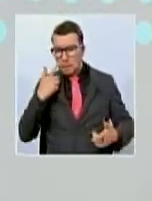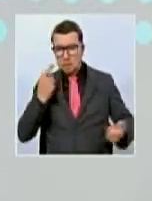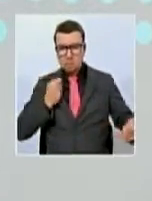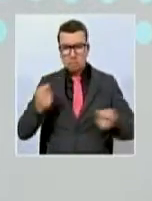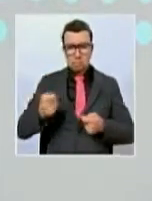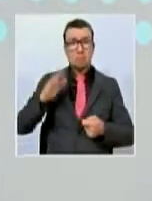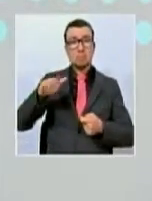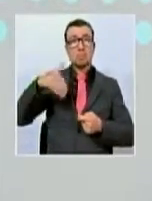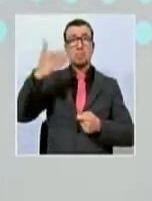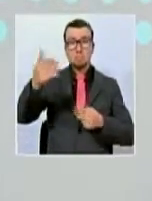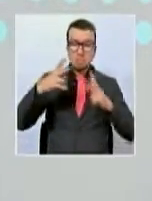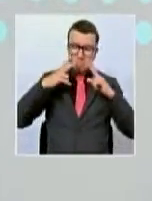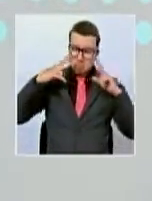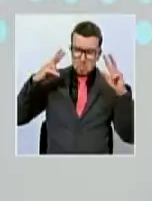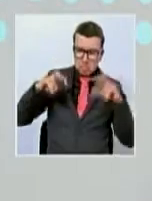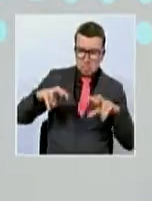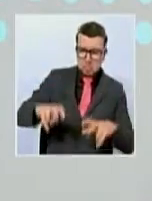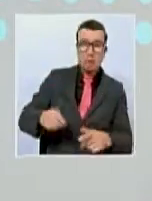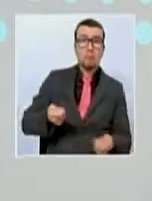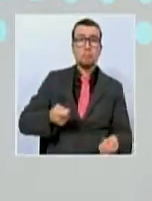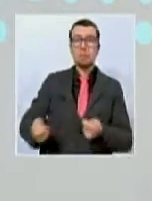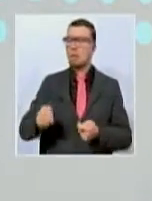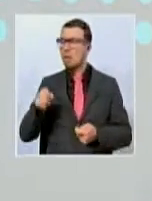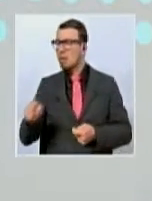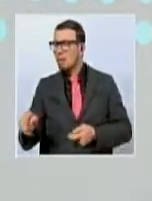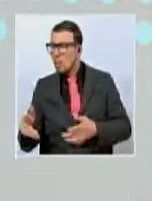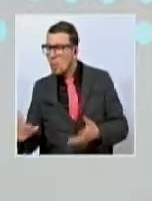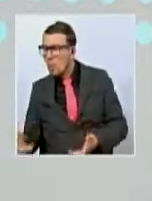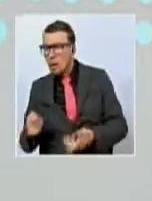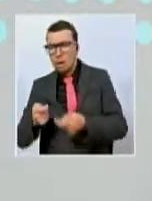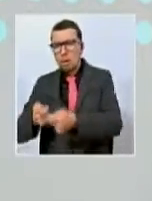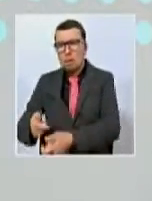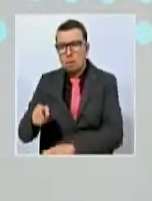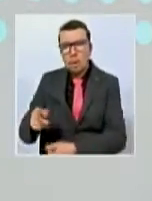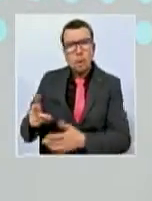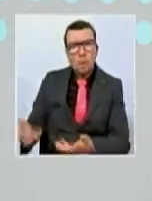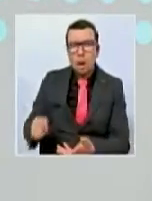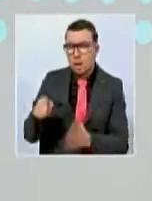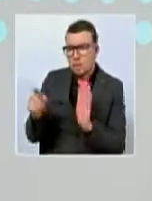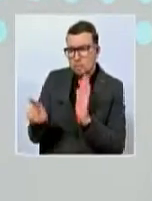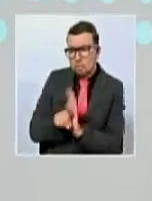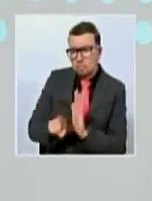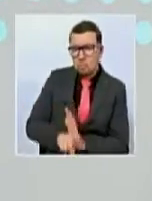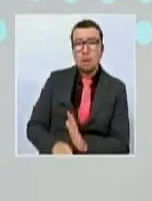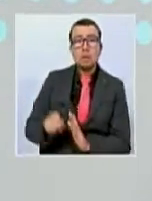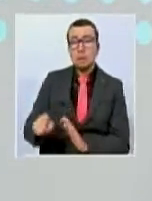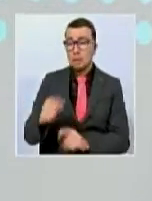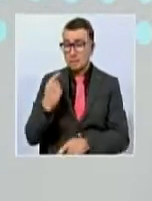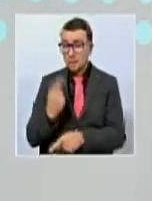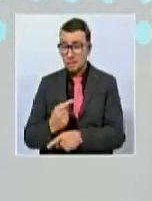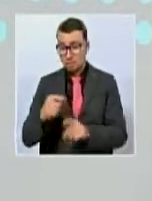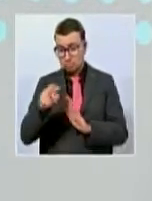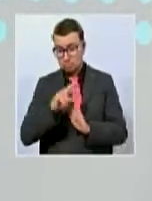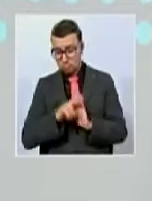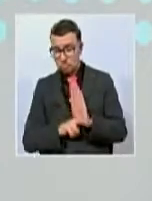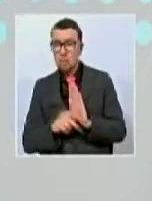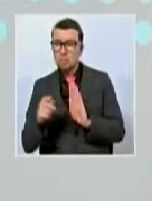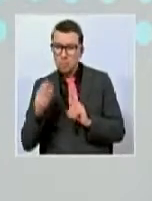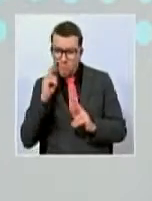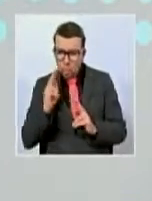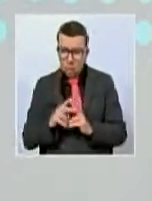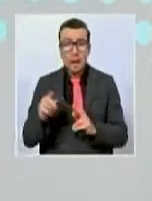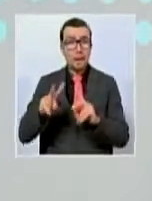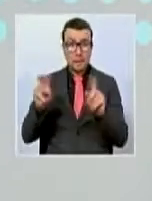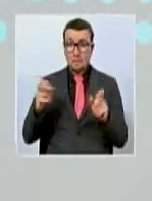adelante. Es eso, el tipo, la especie, las características químicas de cada una de esas plantas. Entonces, ahí está el